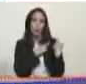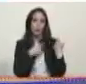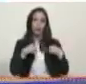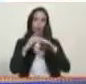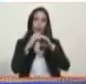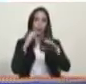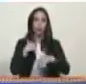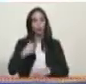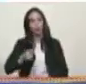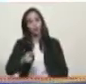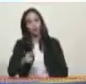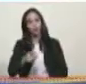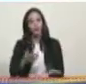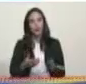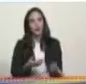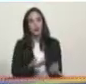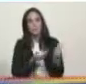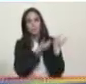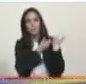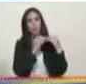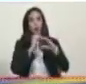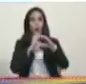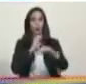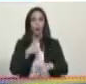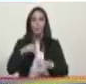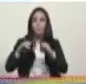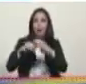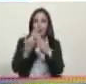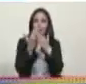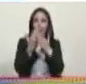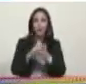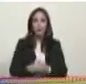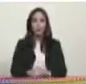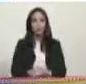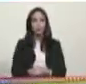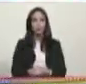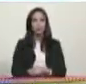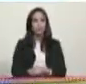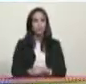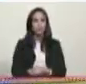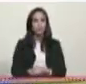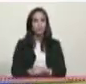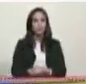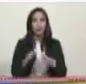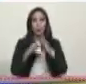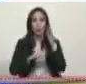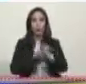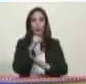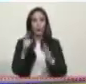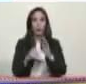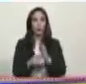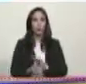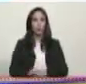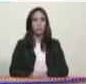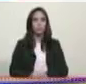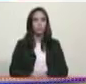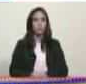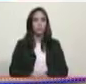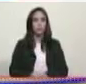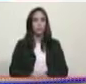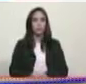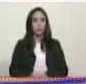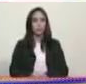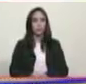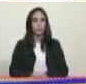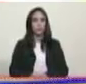Prendía mi autobús. Ese autobús en la madrugada había sido objeto de revisión completa. Si yo veía alguna falla del